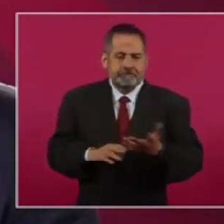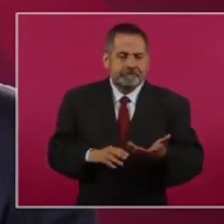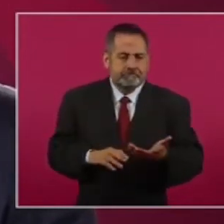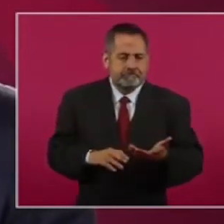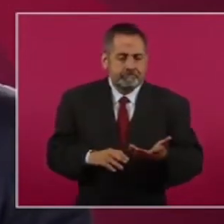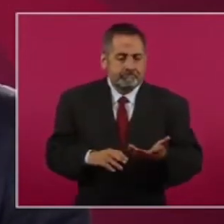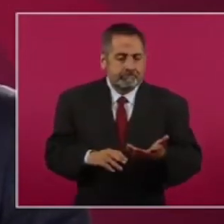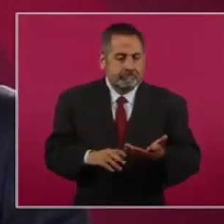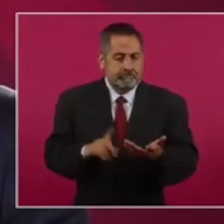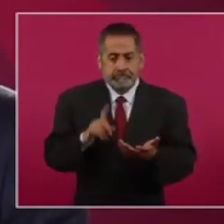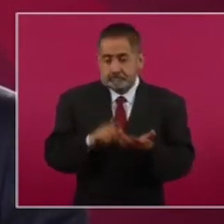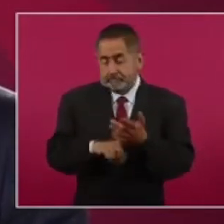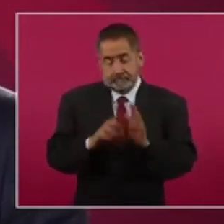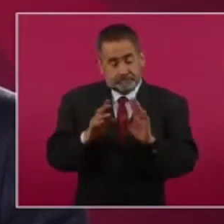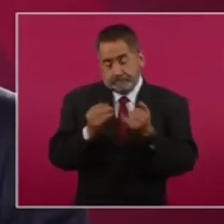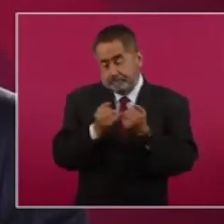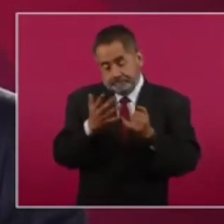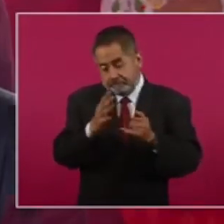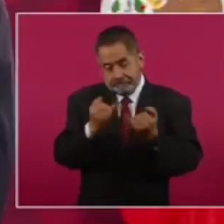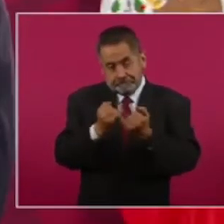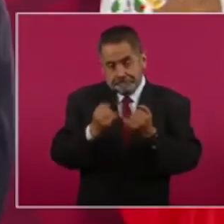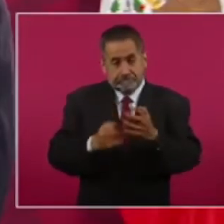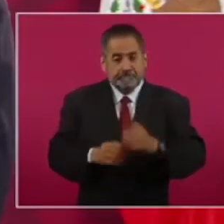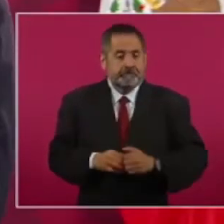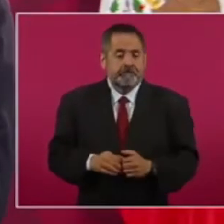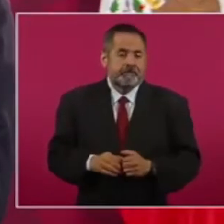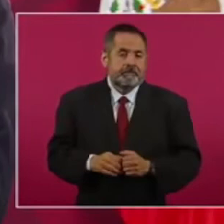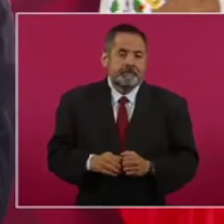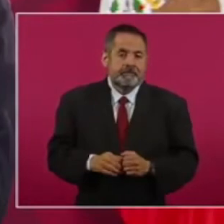en el mejor de los casos,